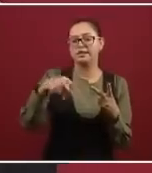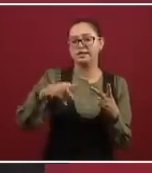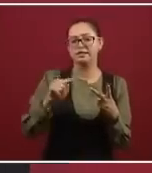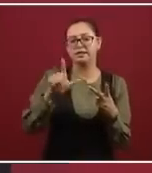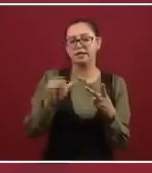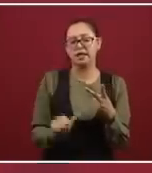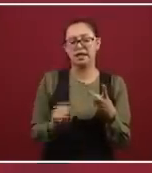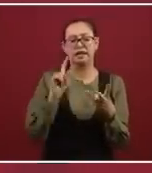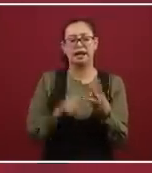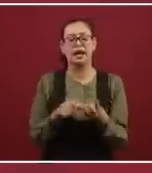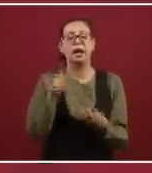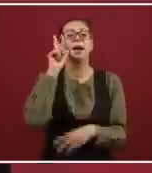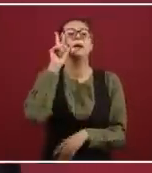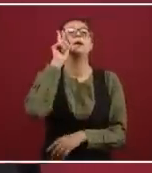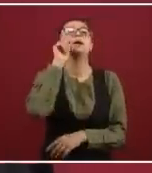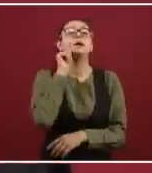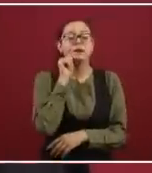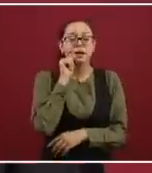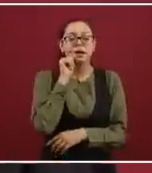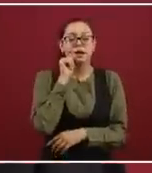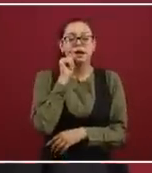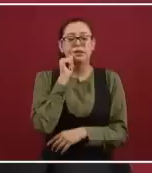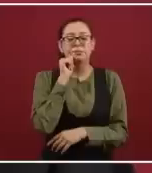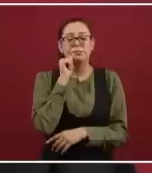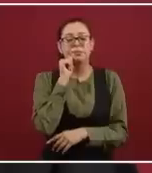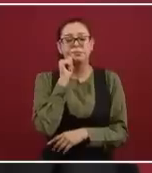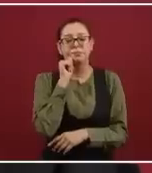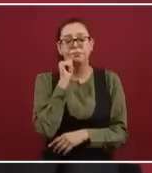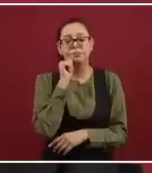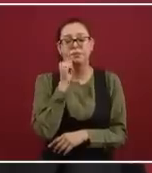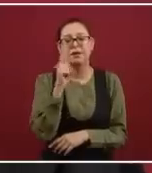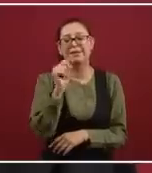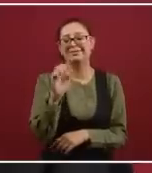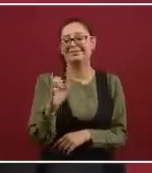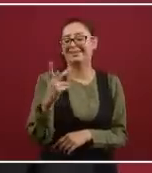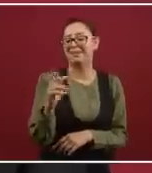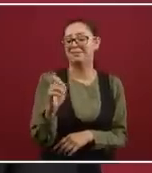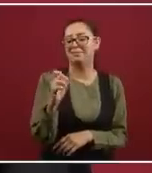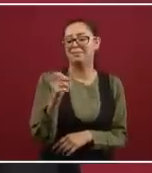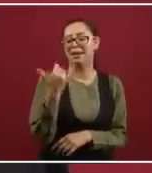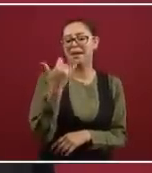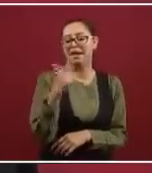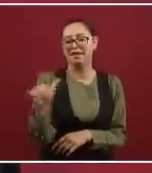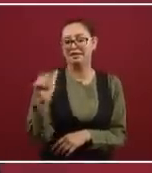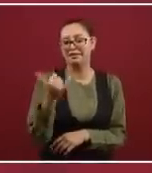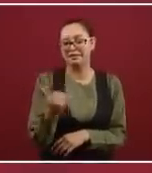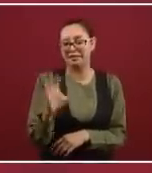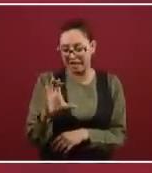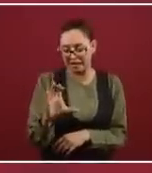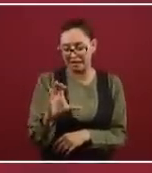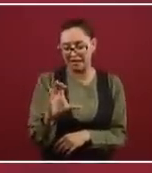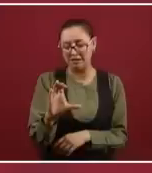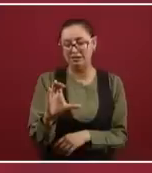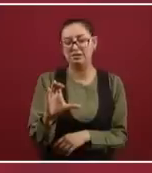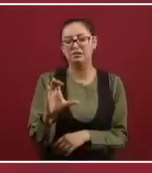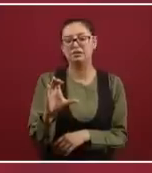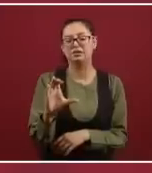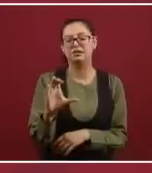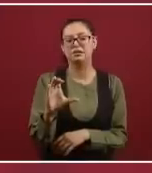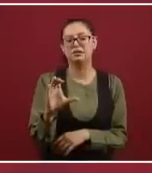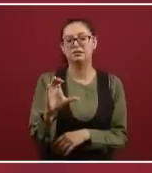Mañana vamos a Guadalupe Tepeyac, vamos